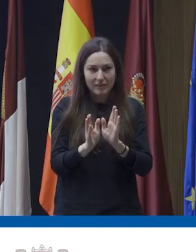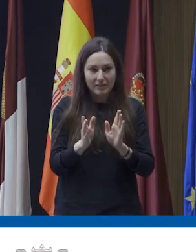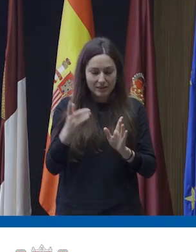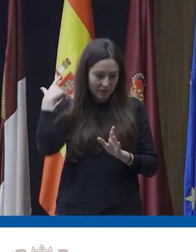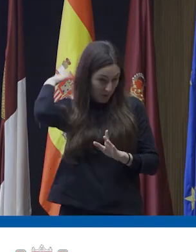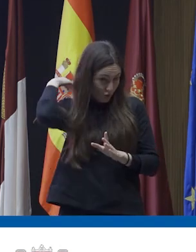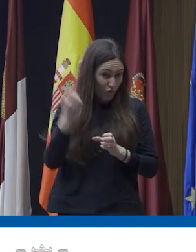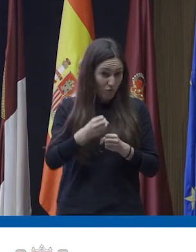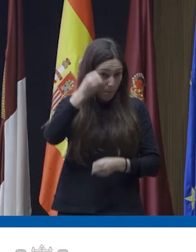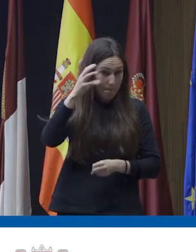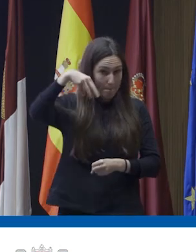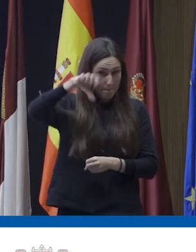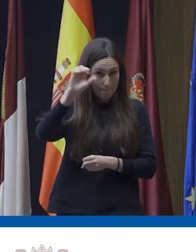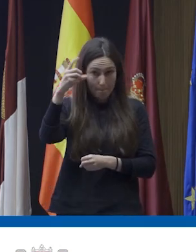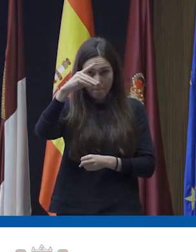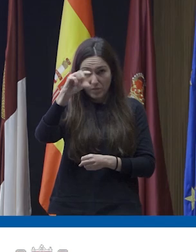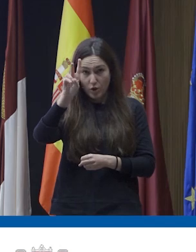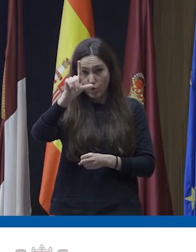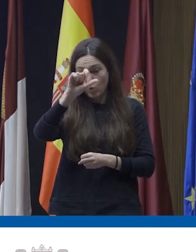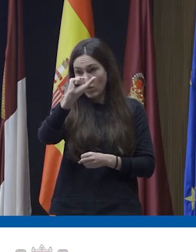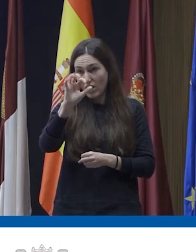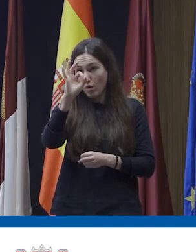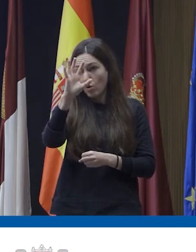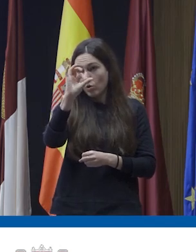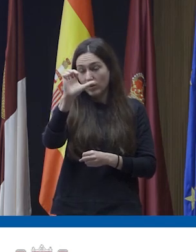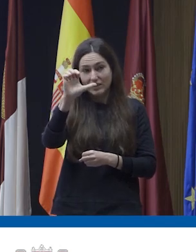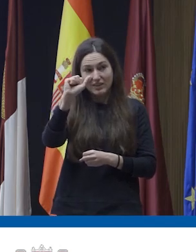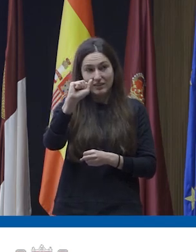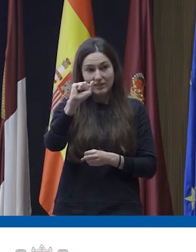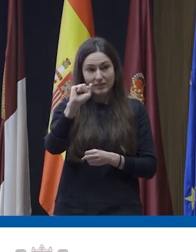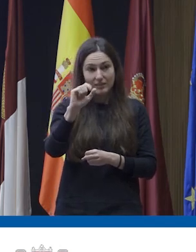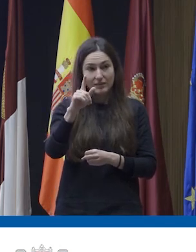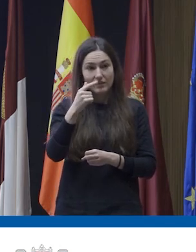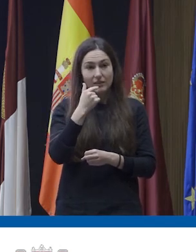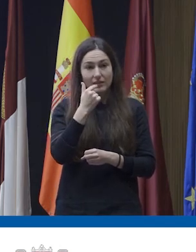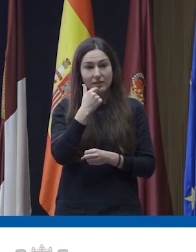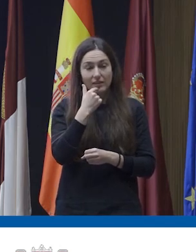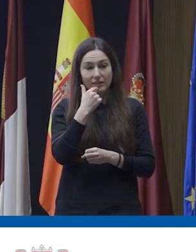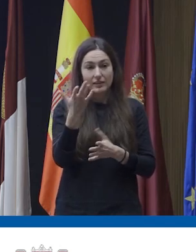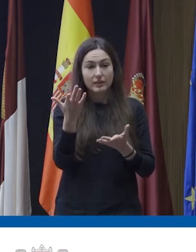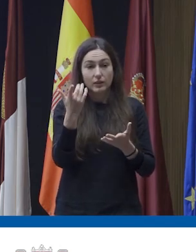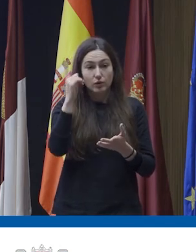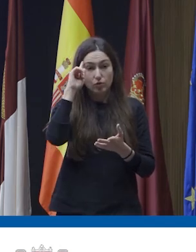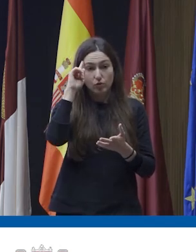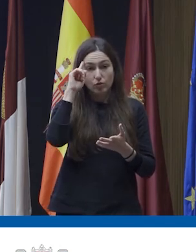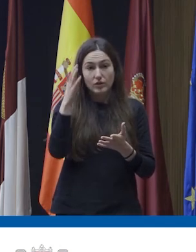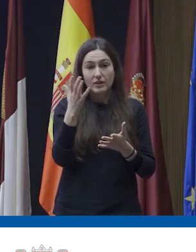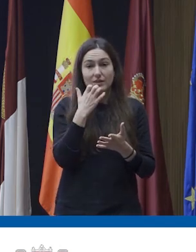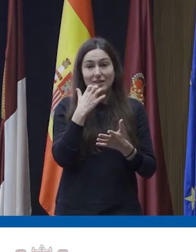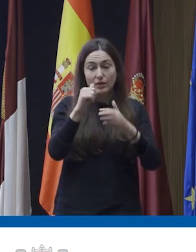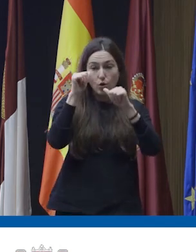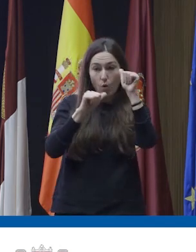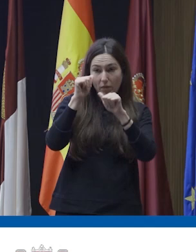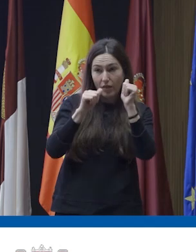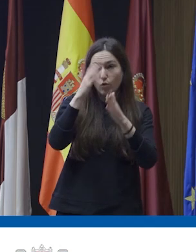médula ósea, lo que es el tuétano que hemos dicho vulgarmente toda la vida. Y no sé si es compatible la operación con